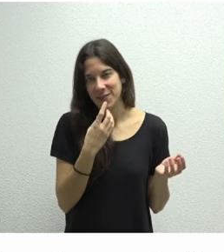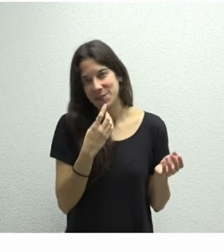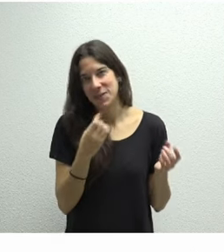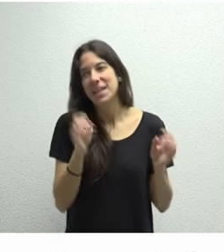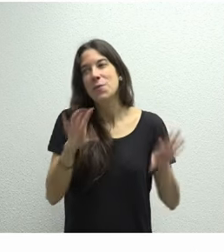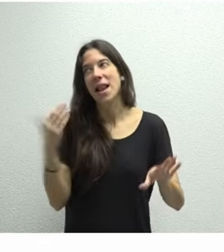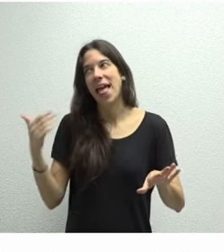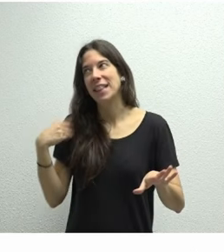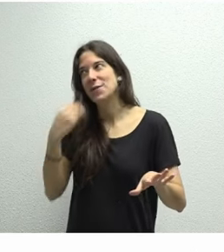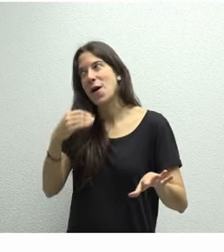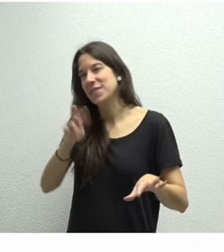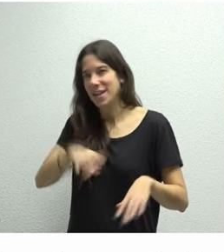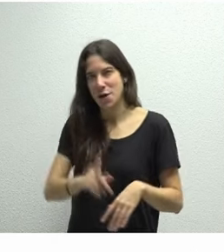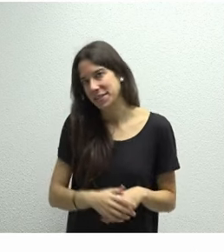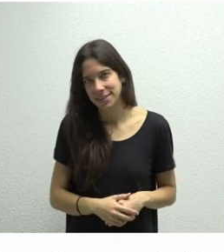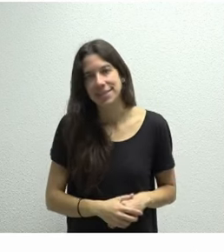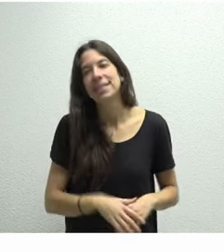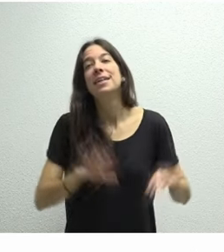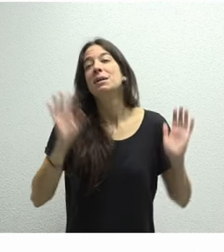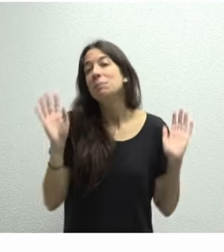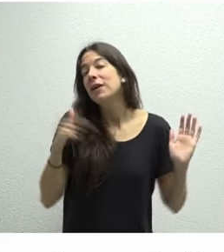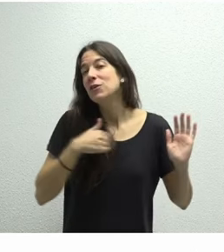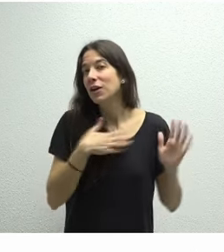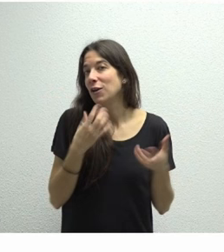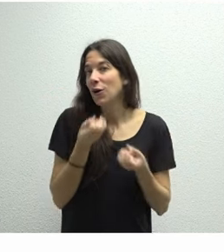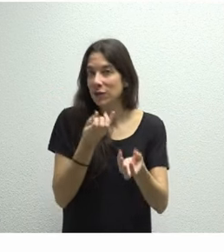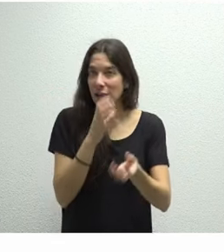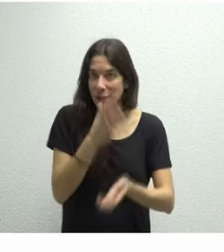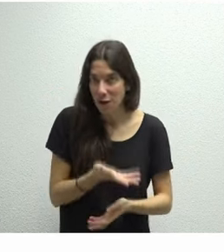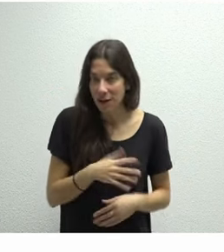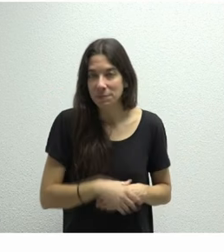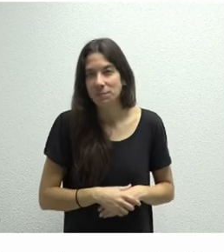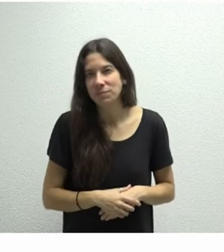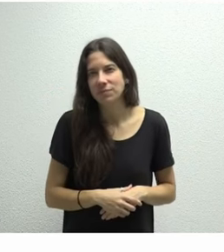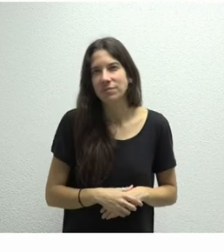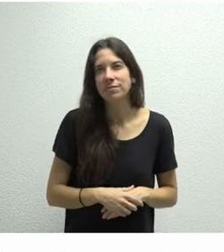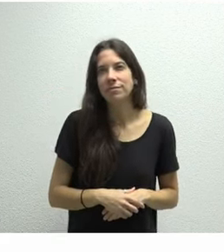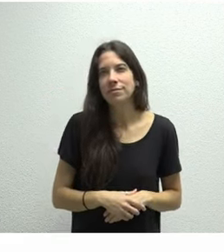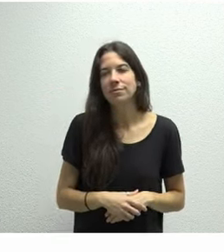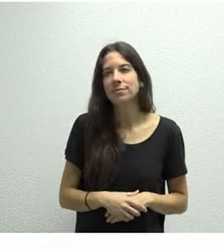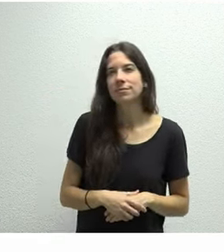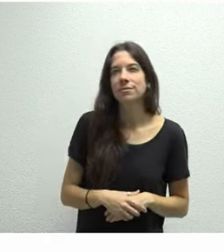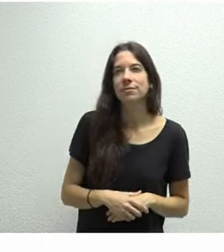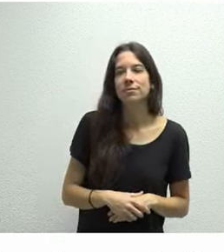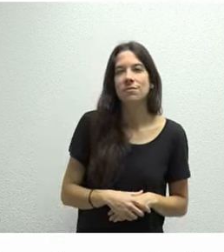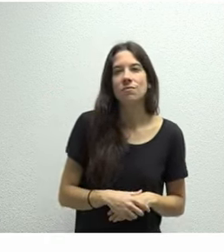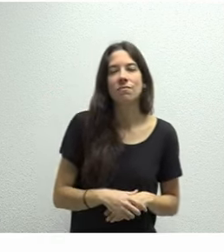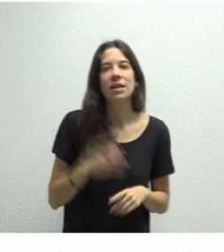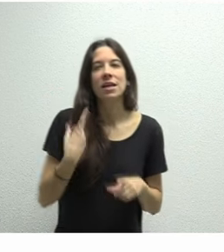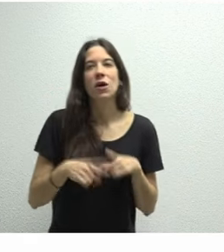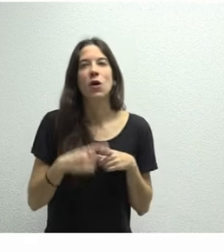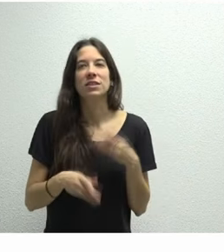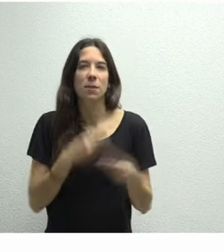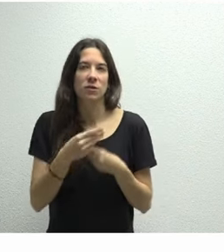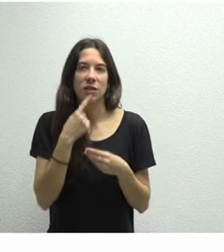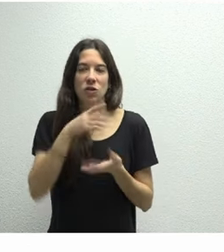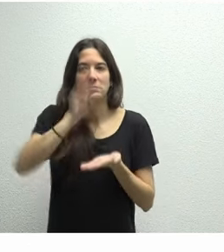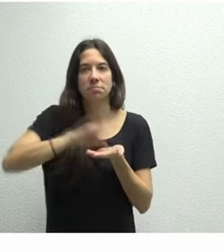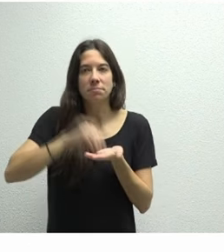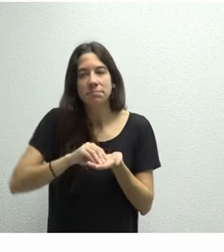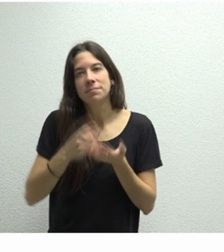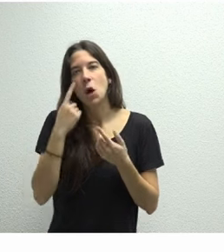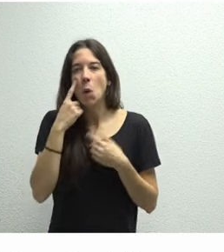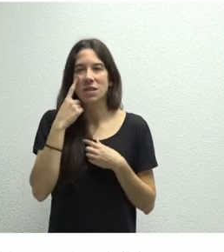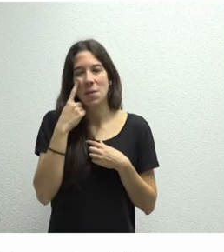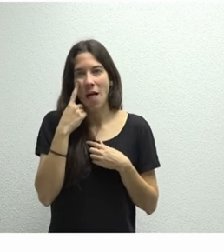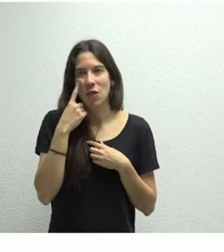pero Ah bueno os voy a contar eh lo que Durante este tiempo hemos ido recogiendo observando